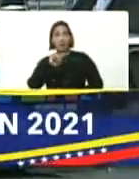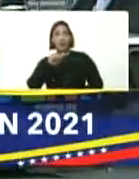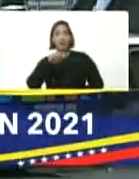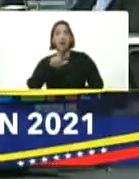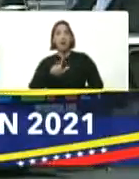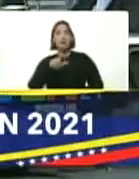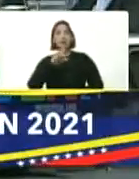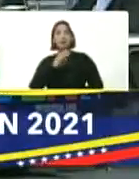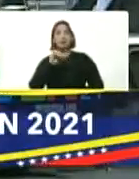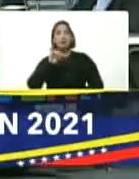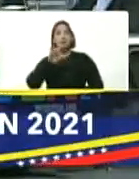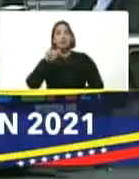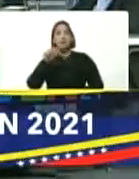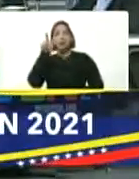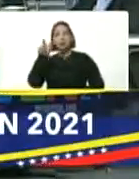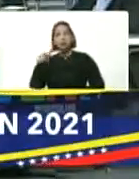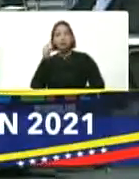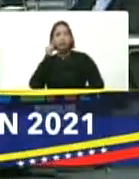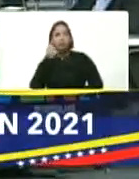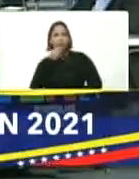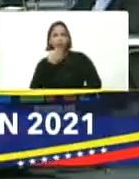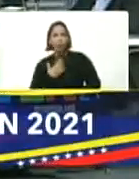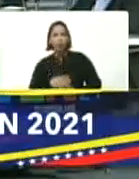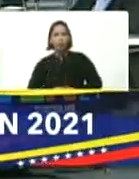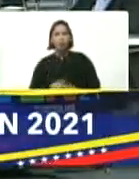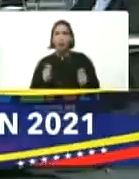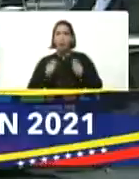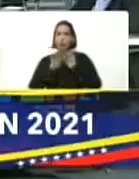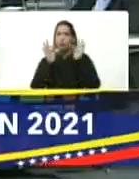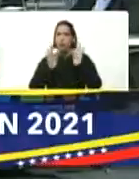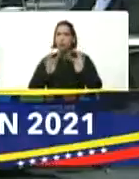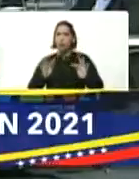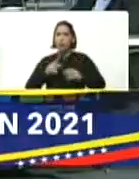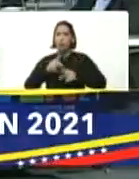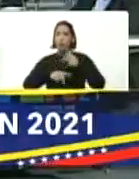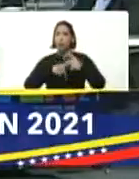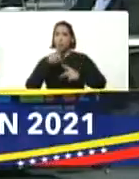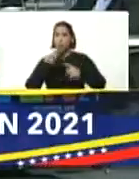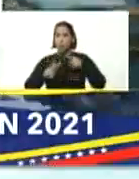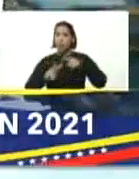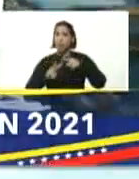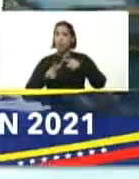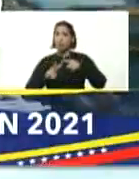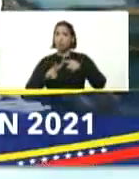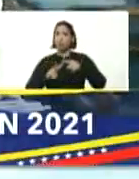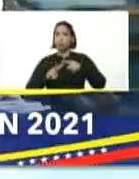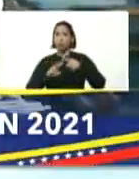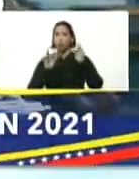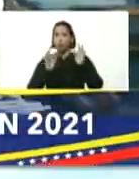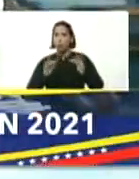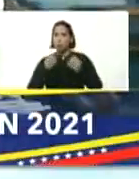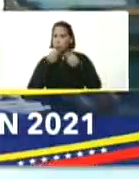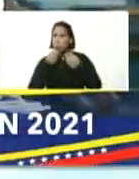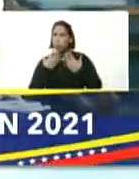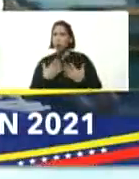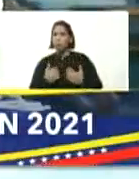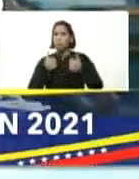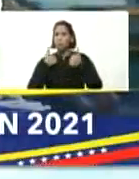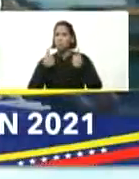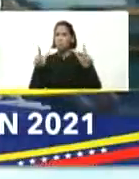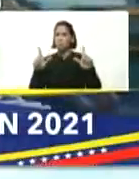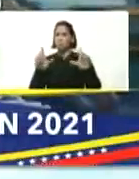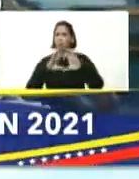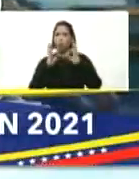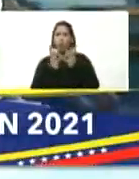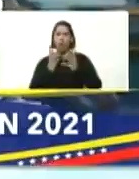Elvira, muy bueno el cambio de formato del programa, ¿viste? El formato está de televisión